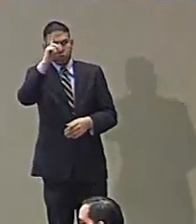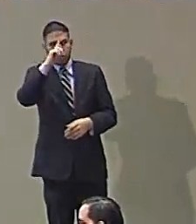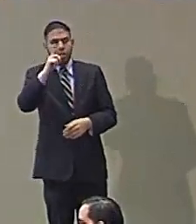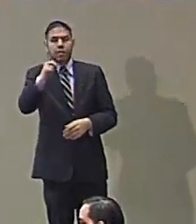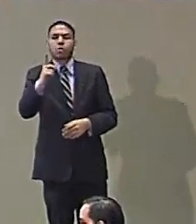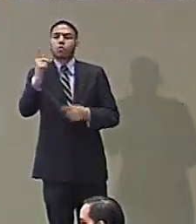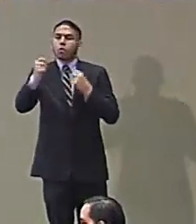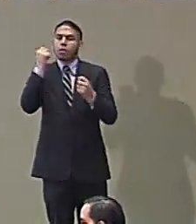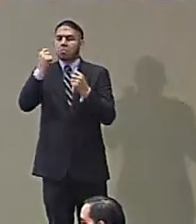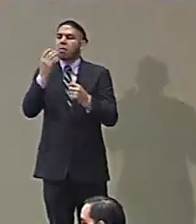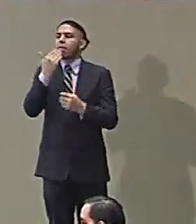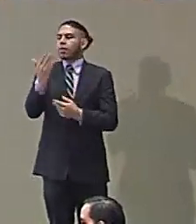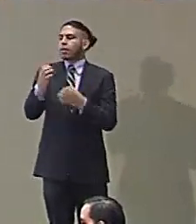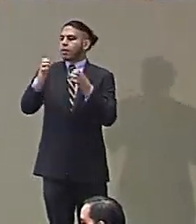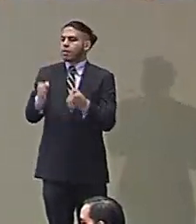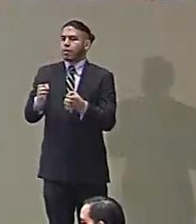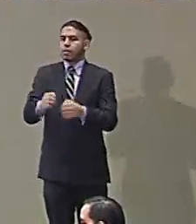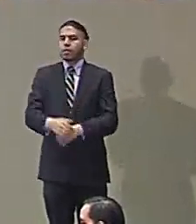bienestar